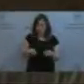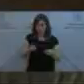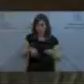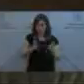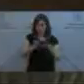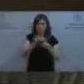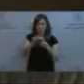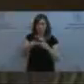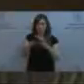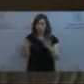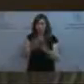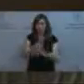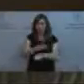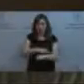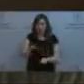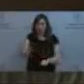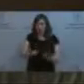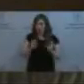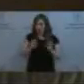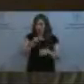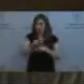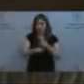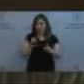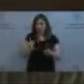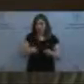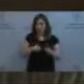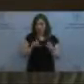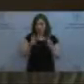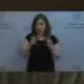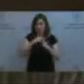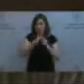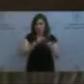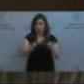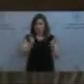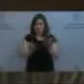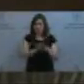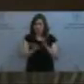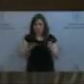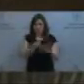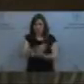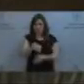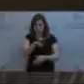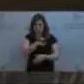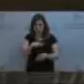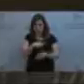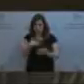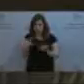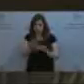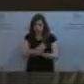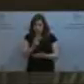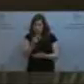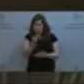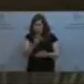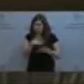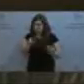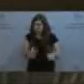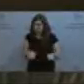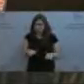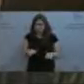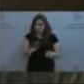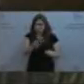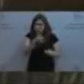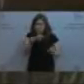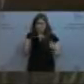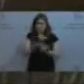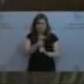cuando gobiernan. En su caso, el tema es pedir de todo, en todos los sitios, al precio que sea, sin preocuparse de la eficacia,